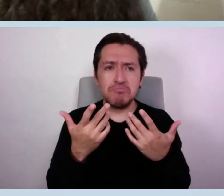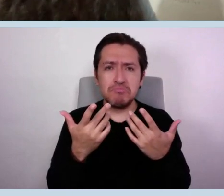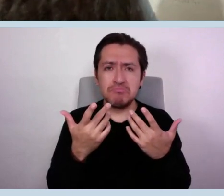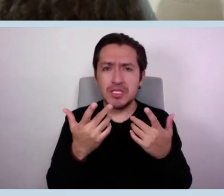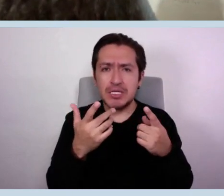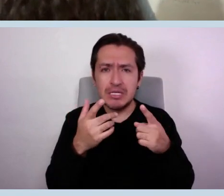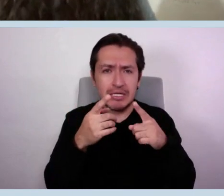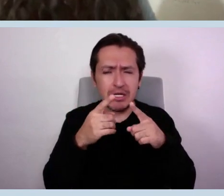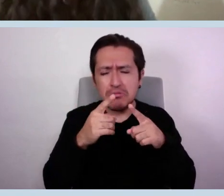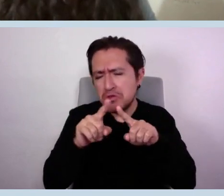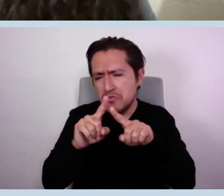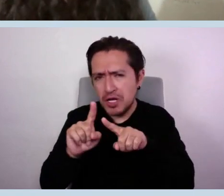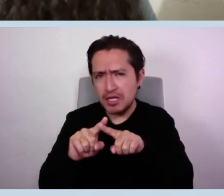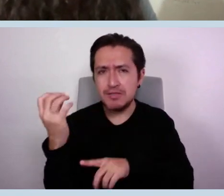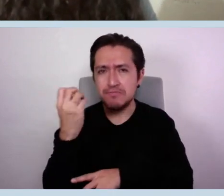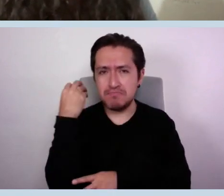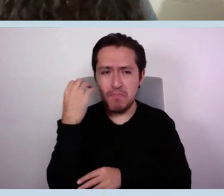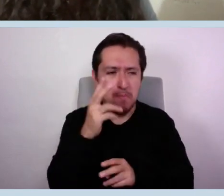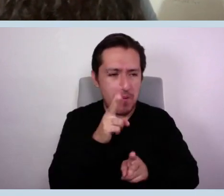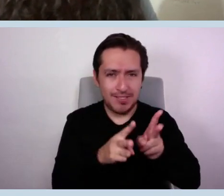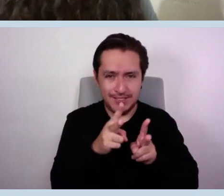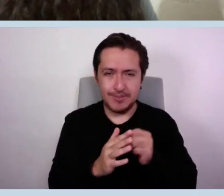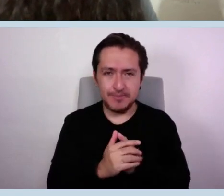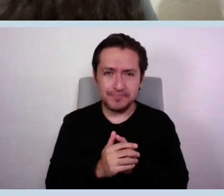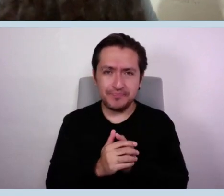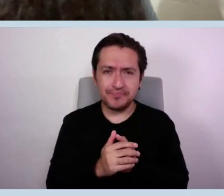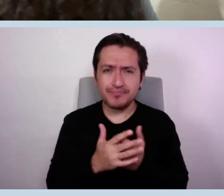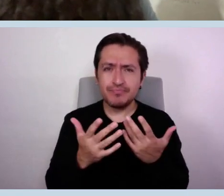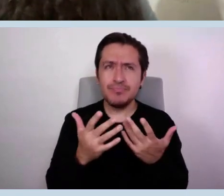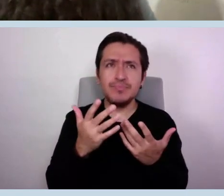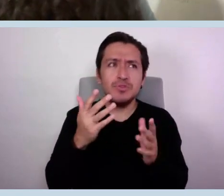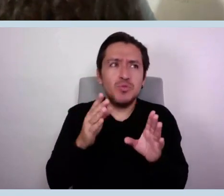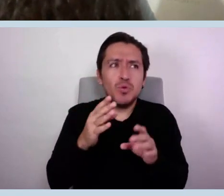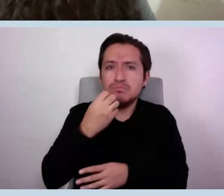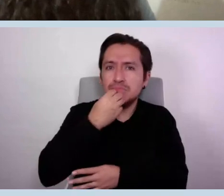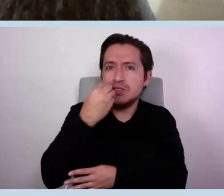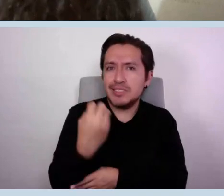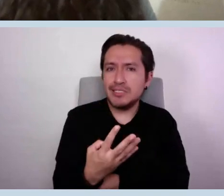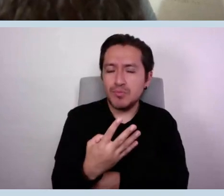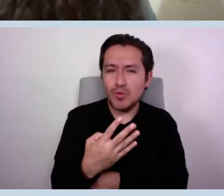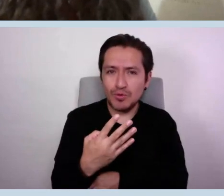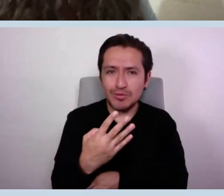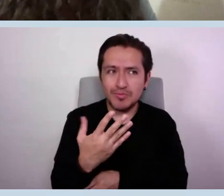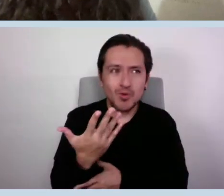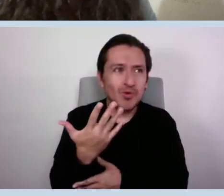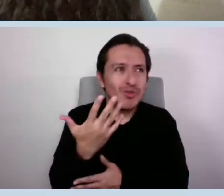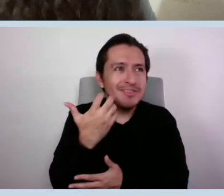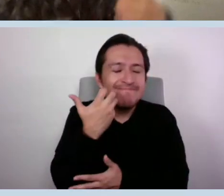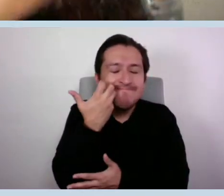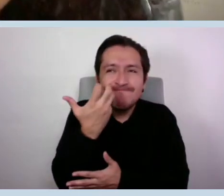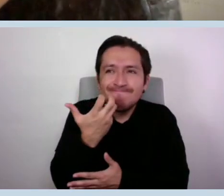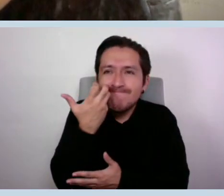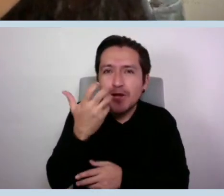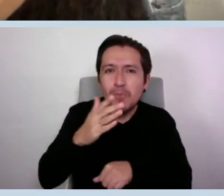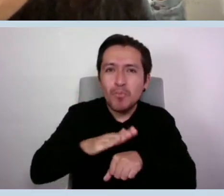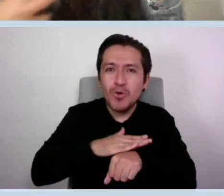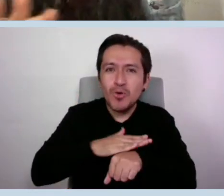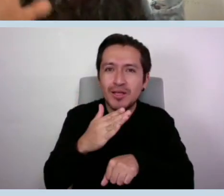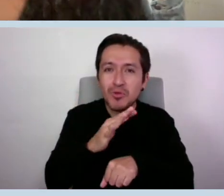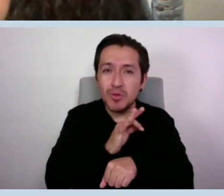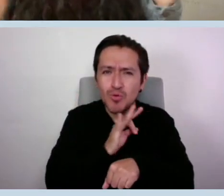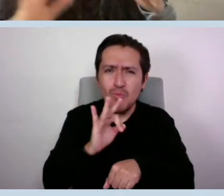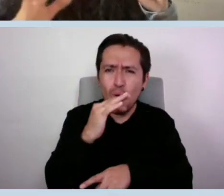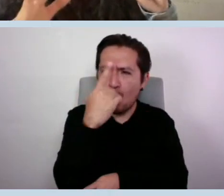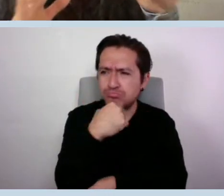Fue un proceso muy muy utópico porque podíamos pasar horas horas horas horas en nuestro podcast de